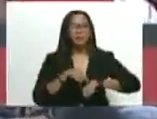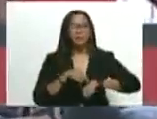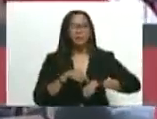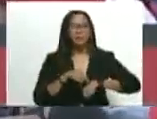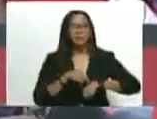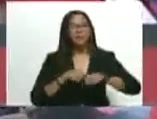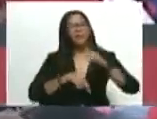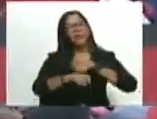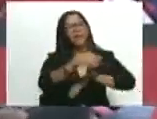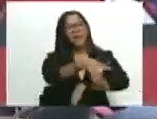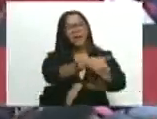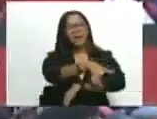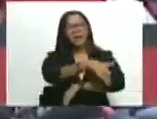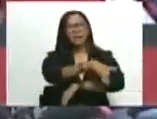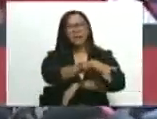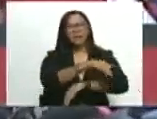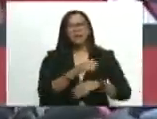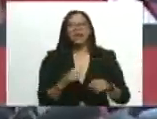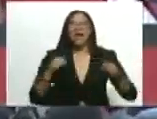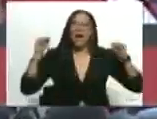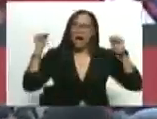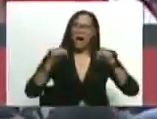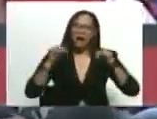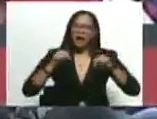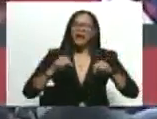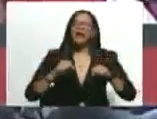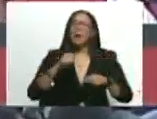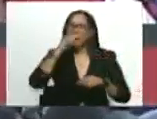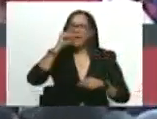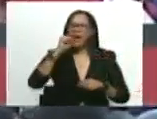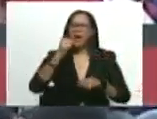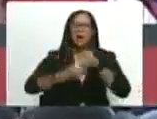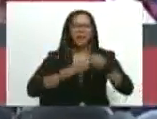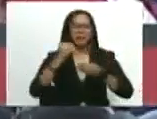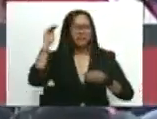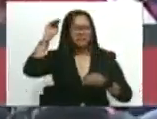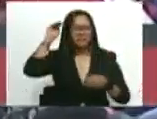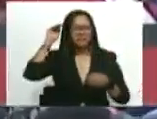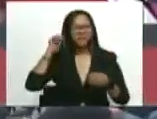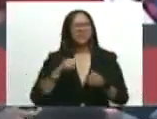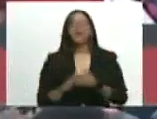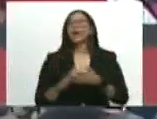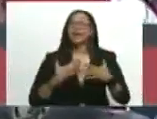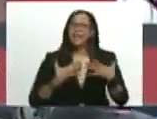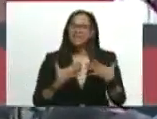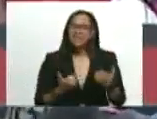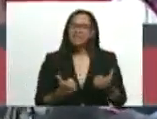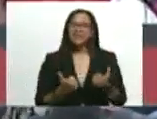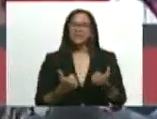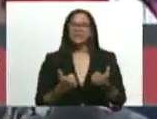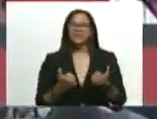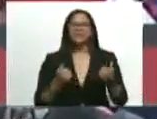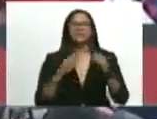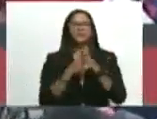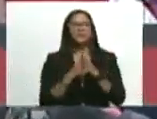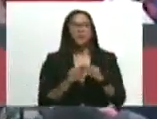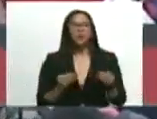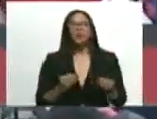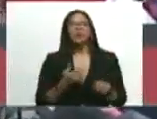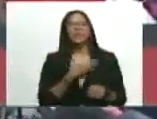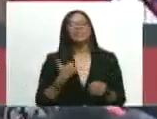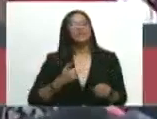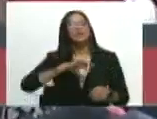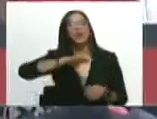ir a la calle a irnos con maduro hacia el futuro de conquistar todo lo que intentaron